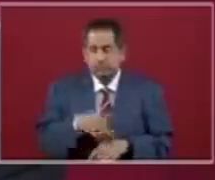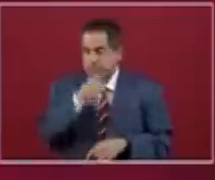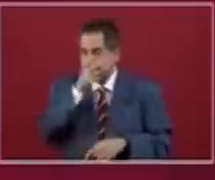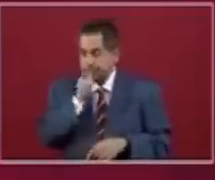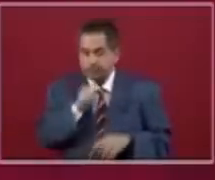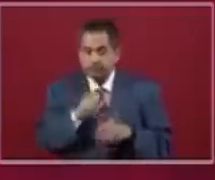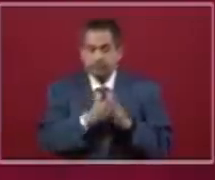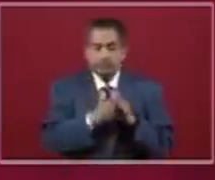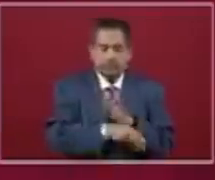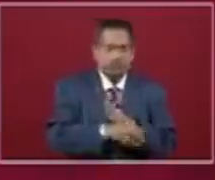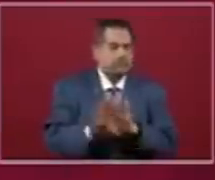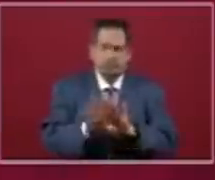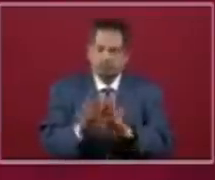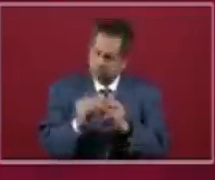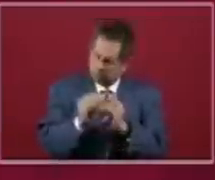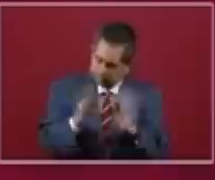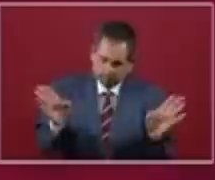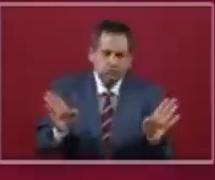abrir.